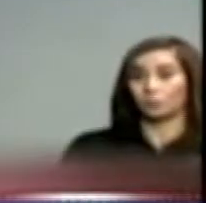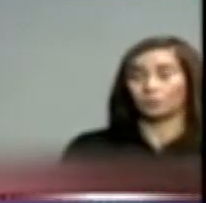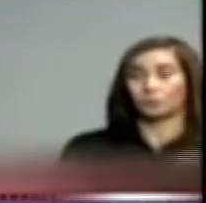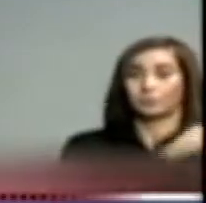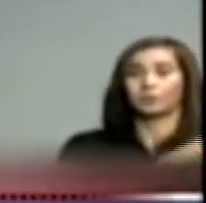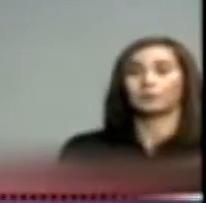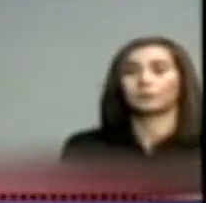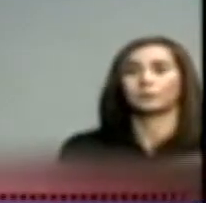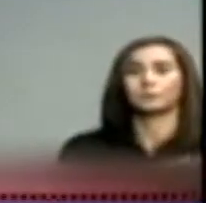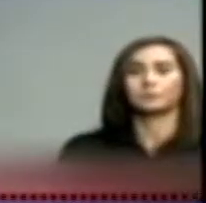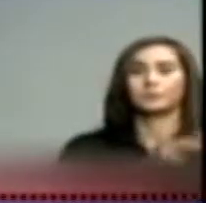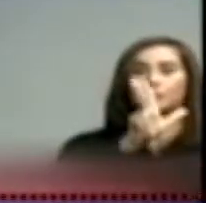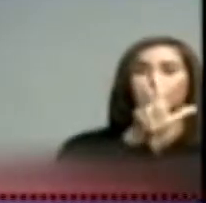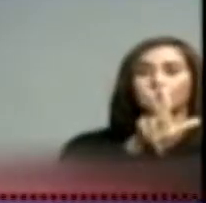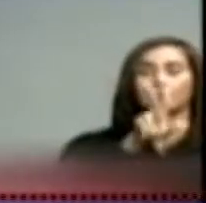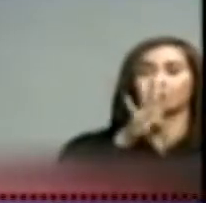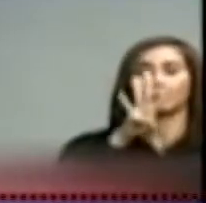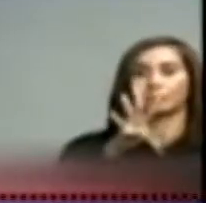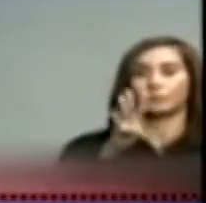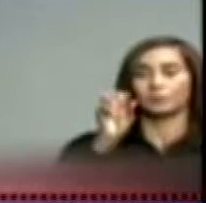a